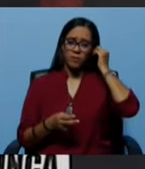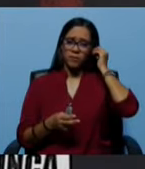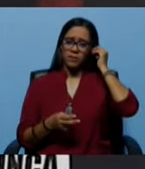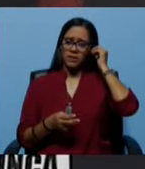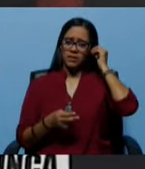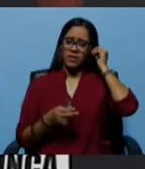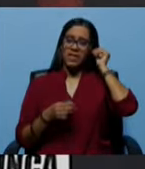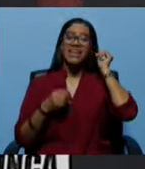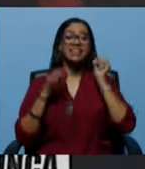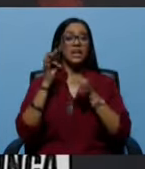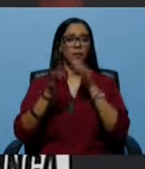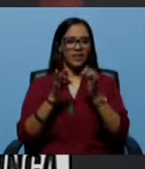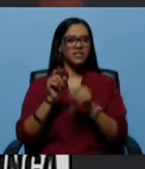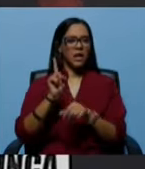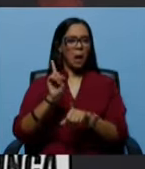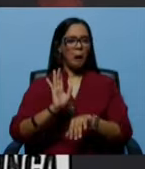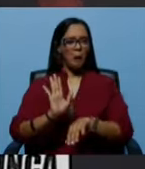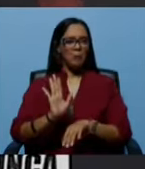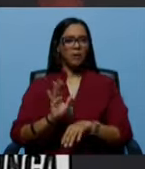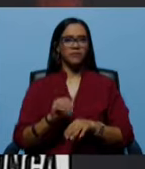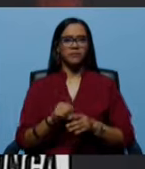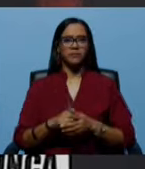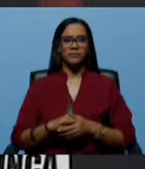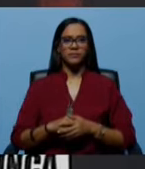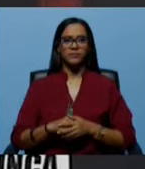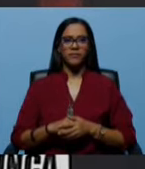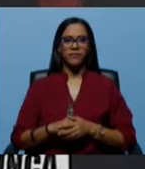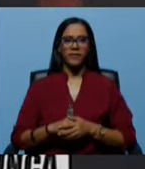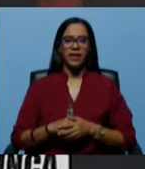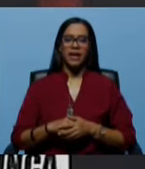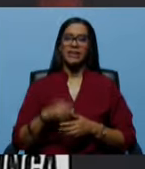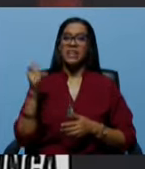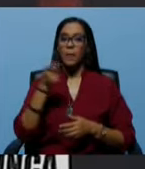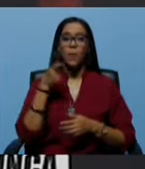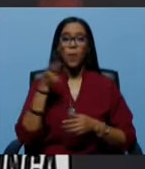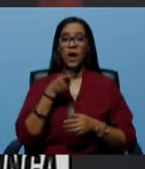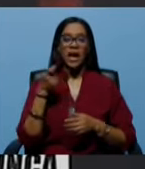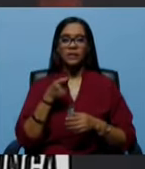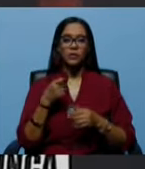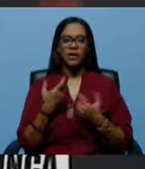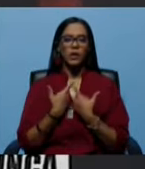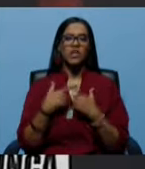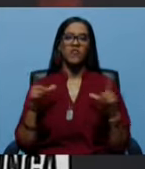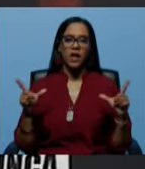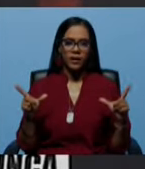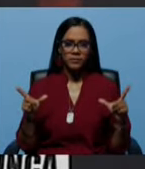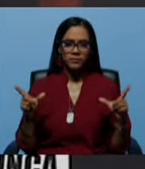la voy a contar ahora. Y andan buscando la impunidad.